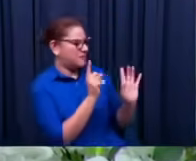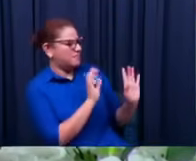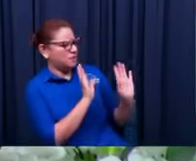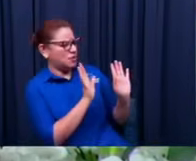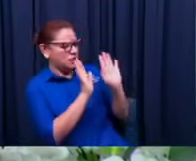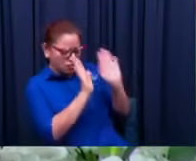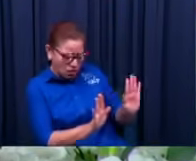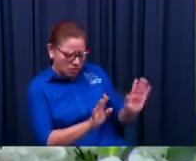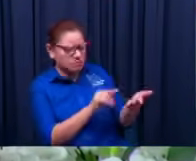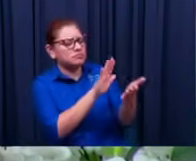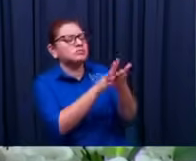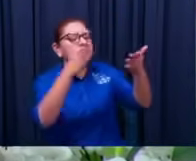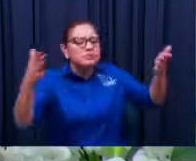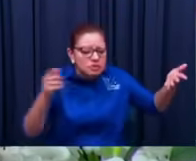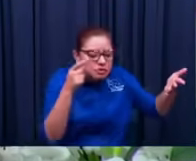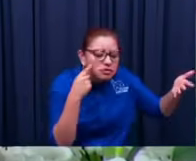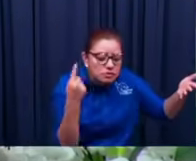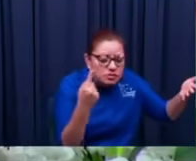No.